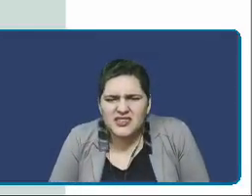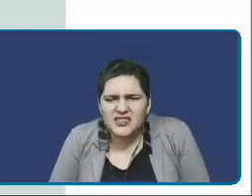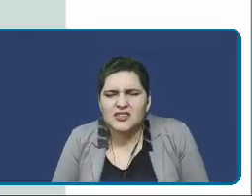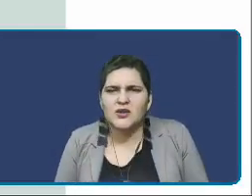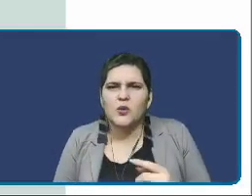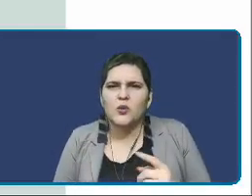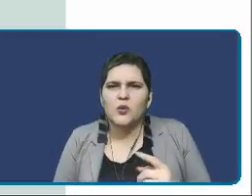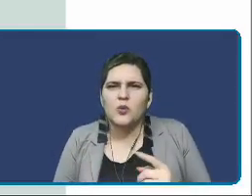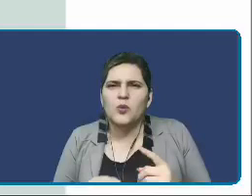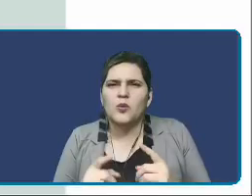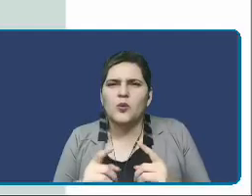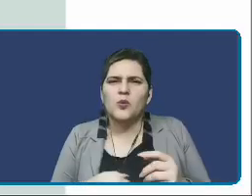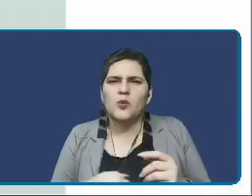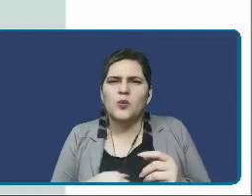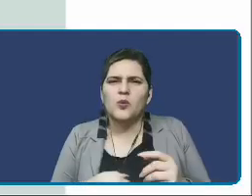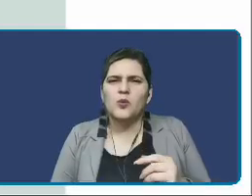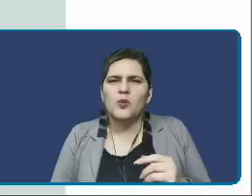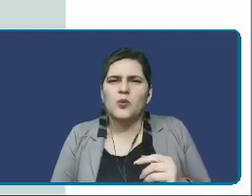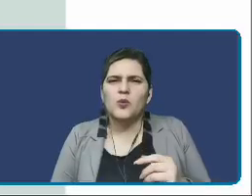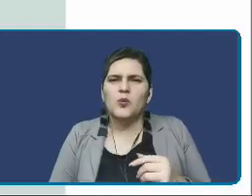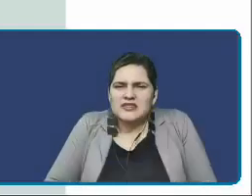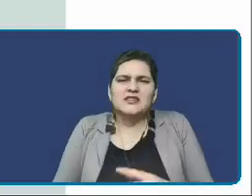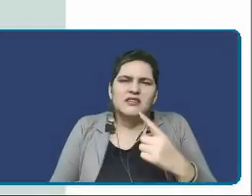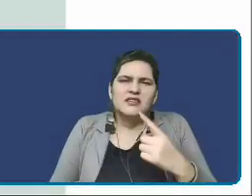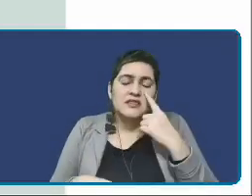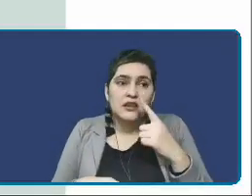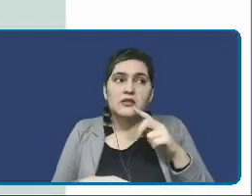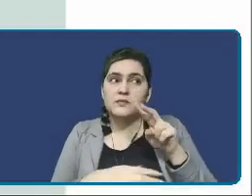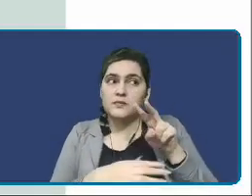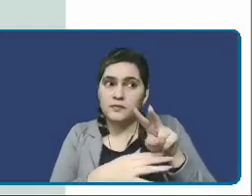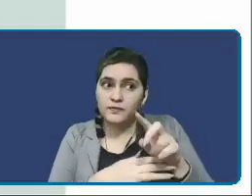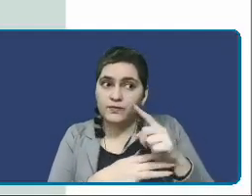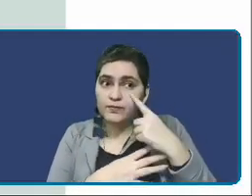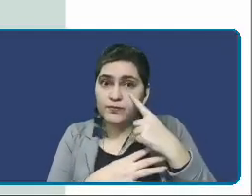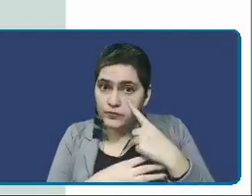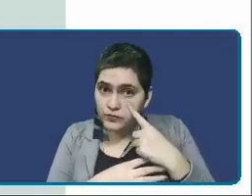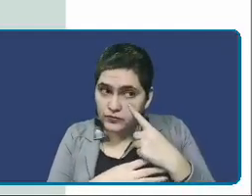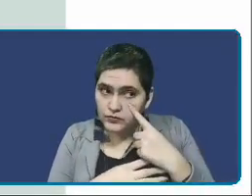Y tenemos que entonces ponerle ojo a esos síntomas porque podrían ser